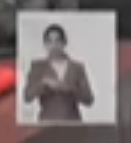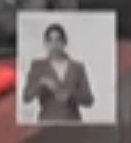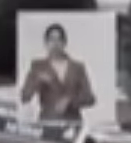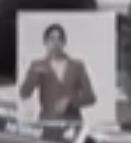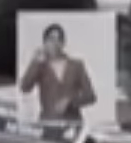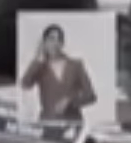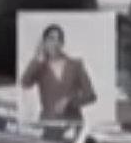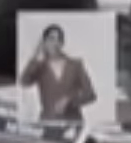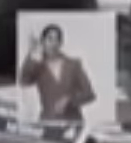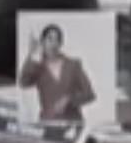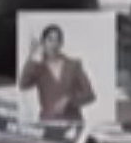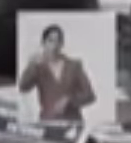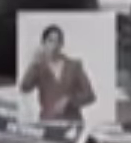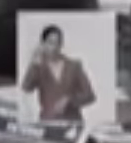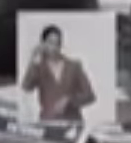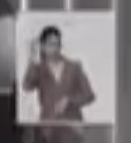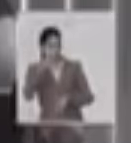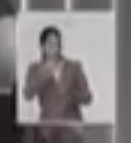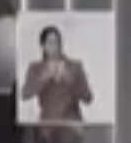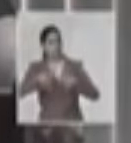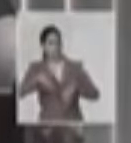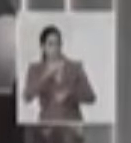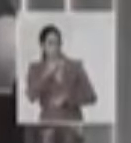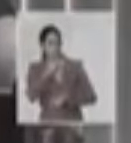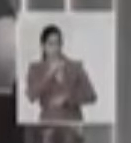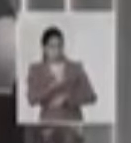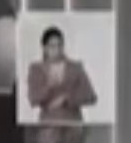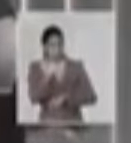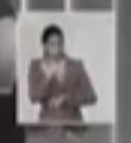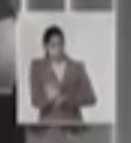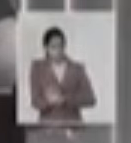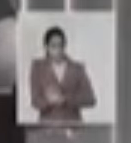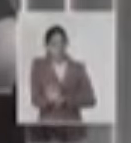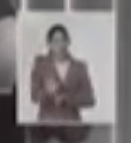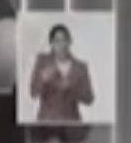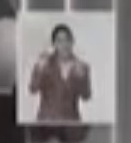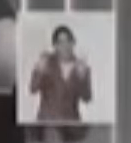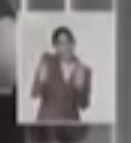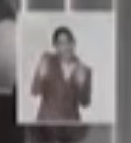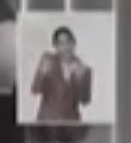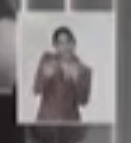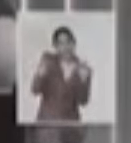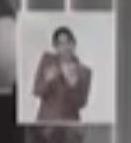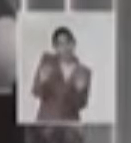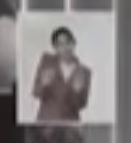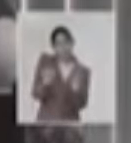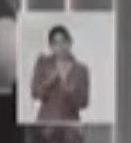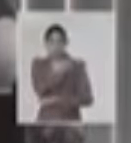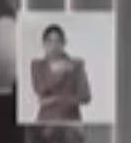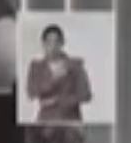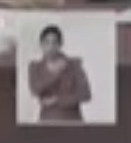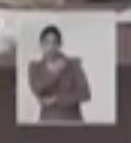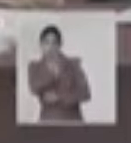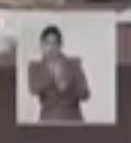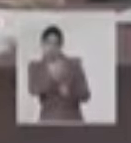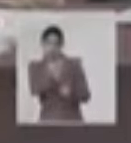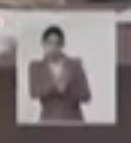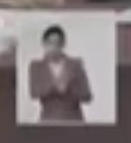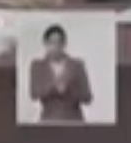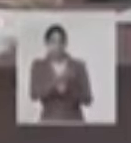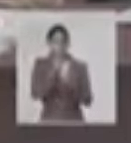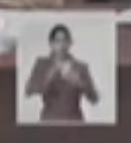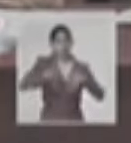Mira. Justo en la tierra. El general de ejército, sobre el tema del papel de los cuadros en estas situaciones de crisis, en su